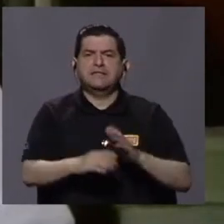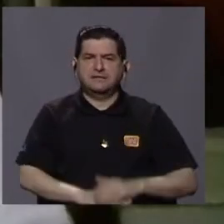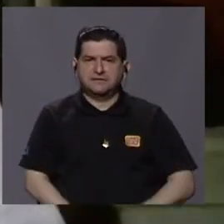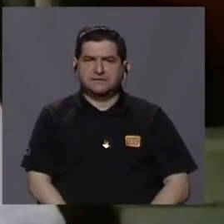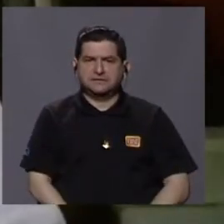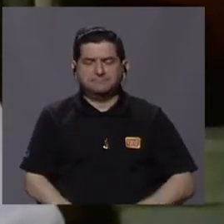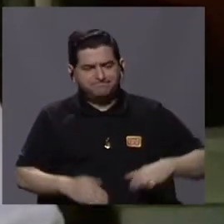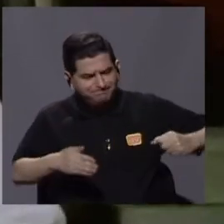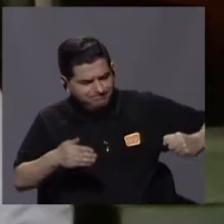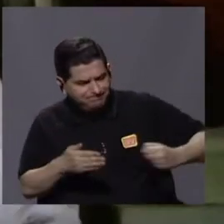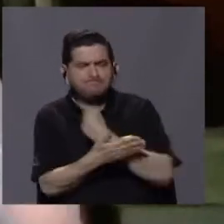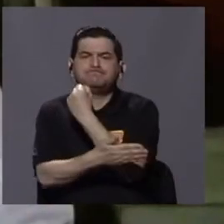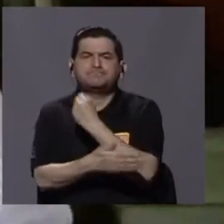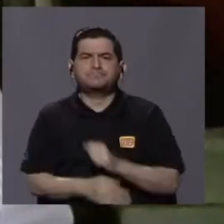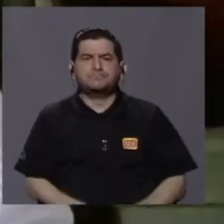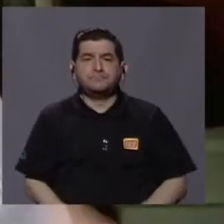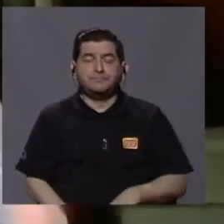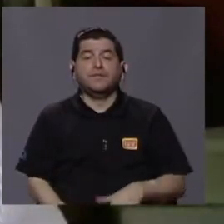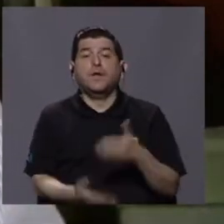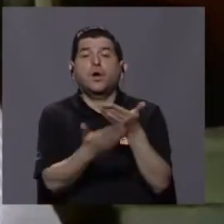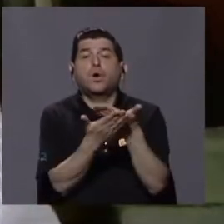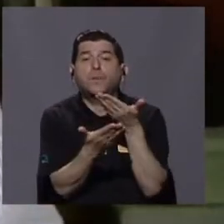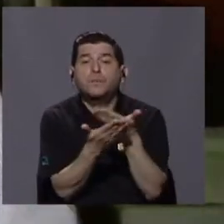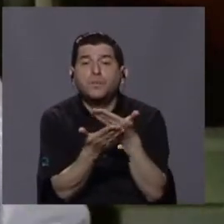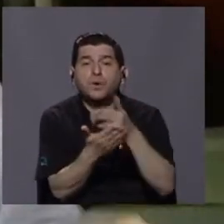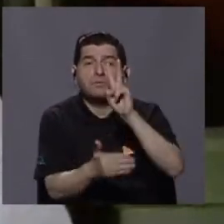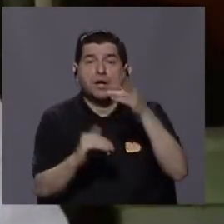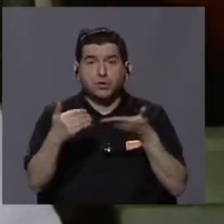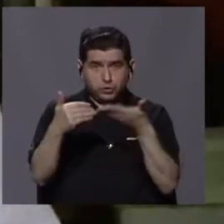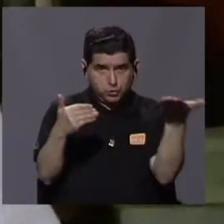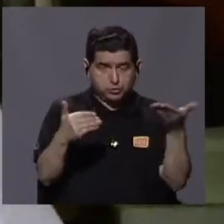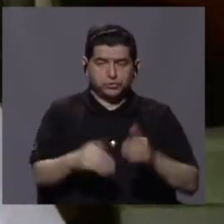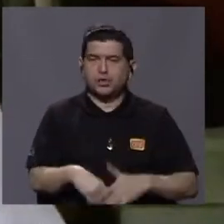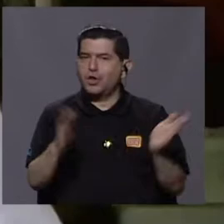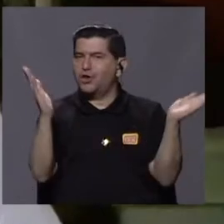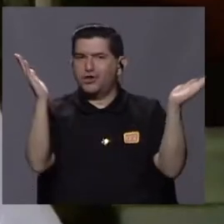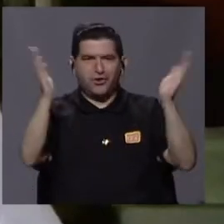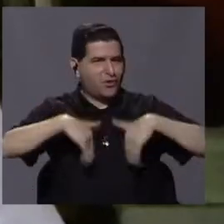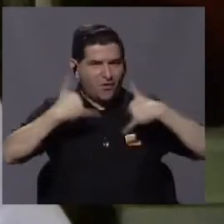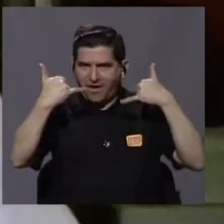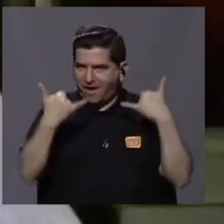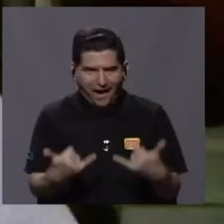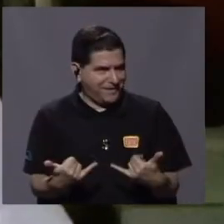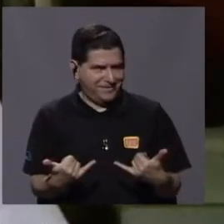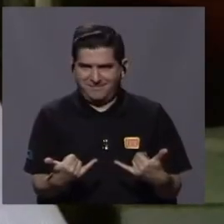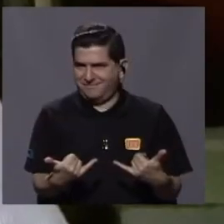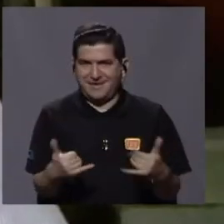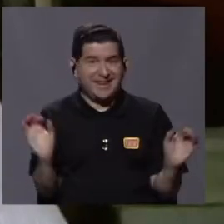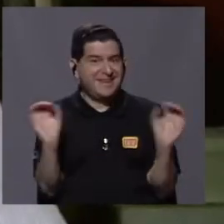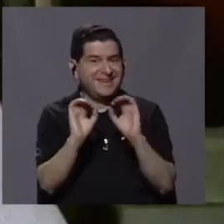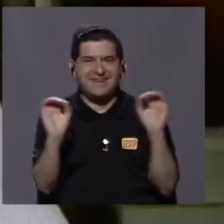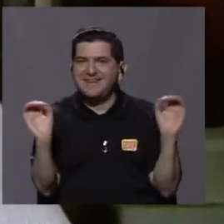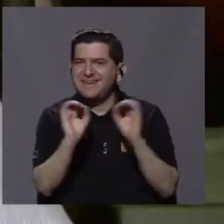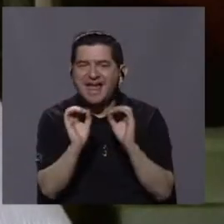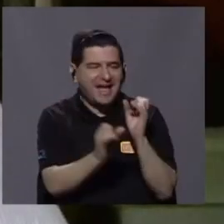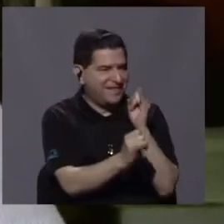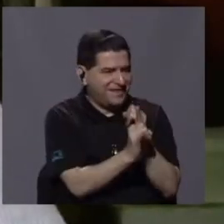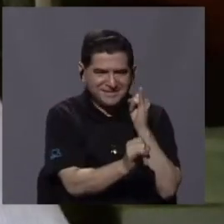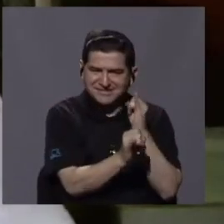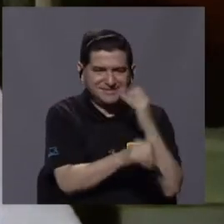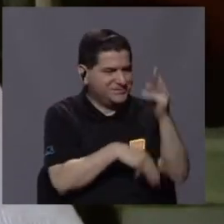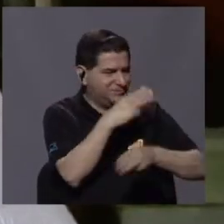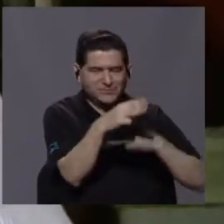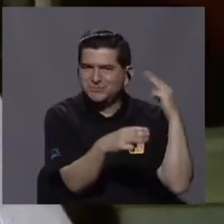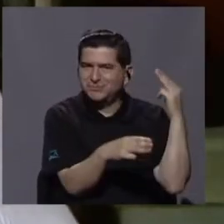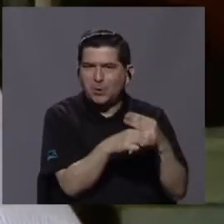esto lamentablemente corrobora los hechos no existe en este momento ninguna instancia mundial